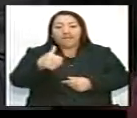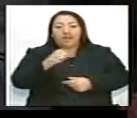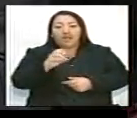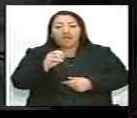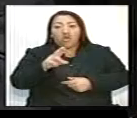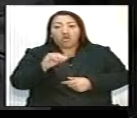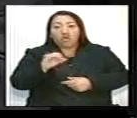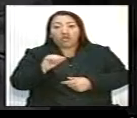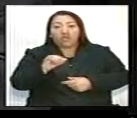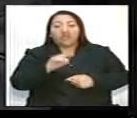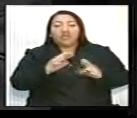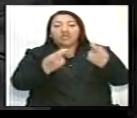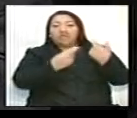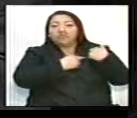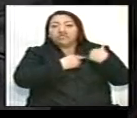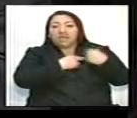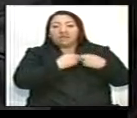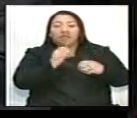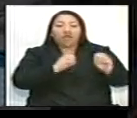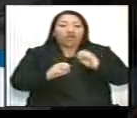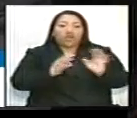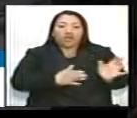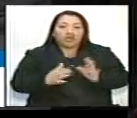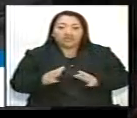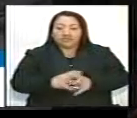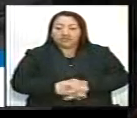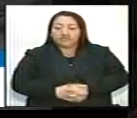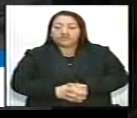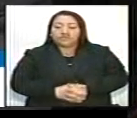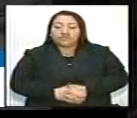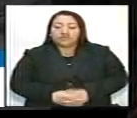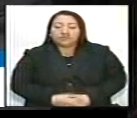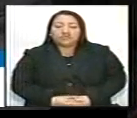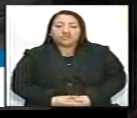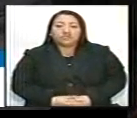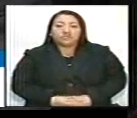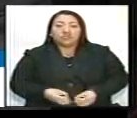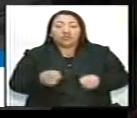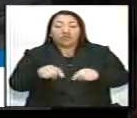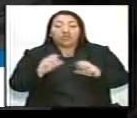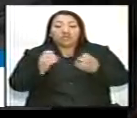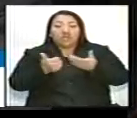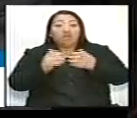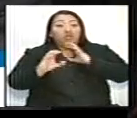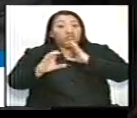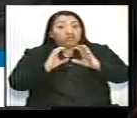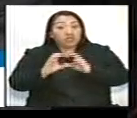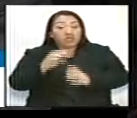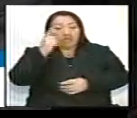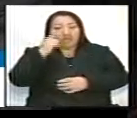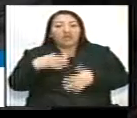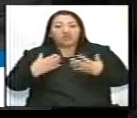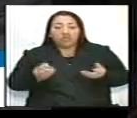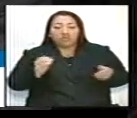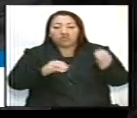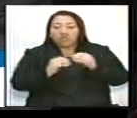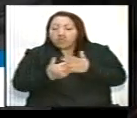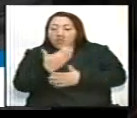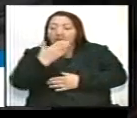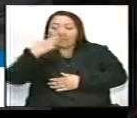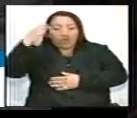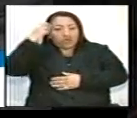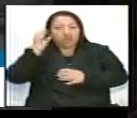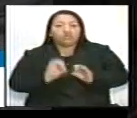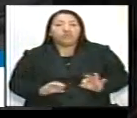los invitados también. Adelante. Ya es de diálogo intergubernamental para la implementación de una política